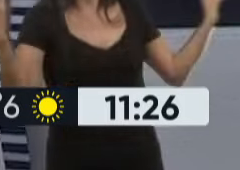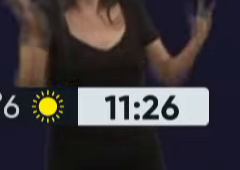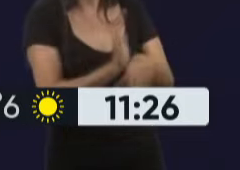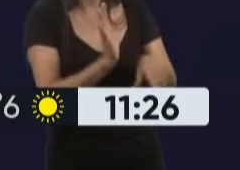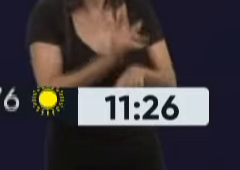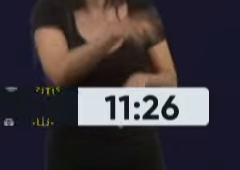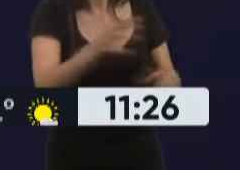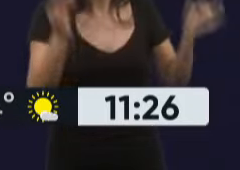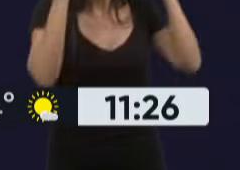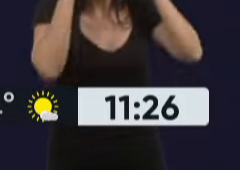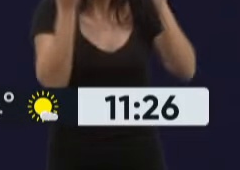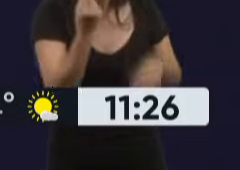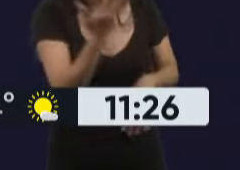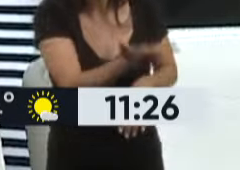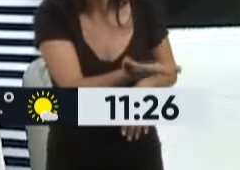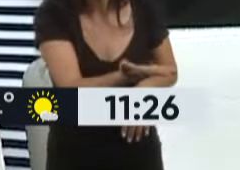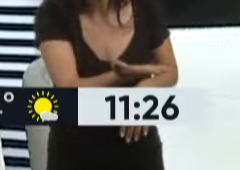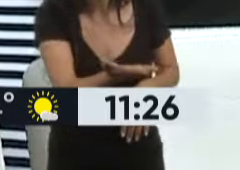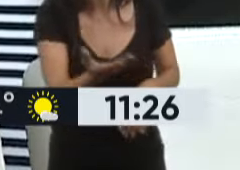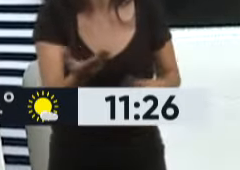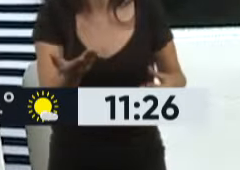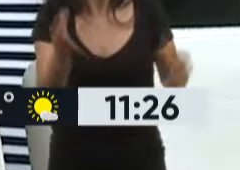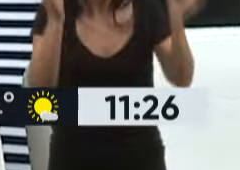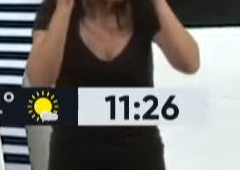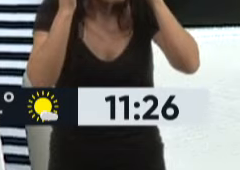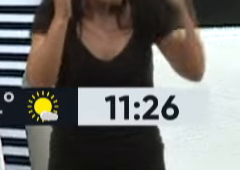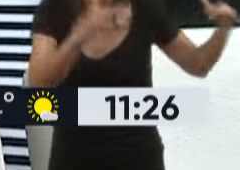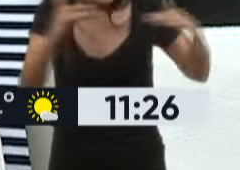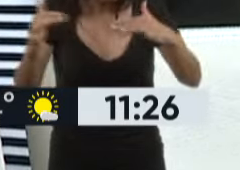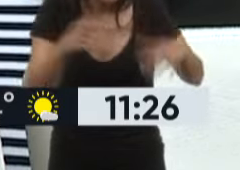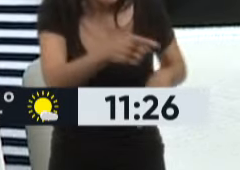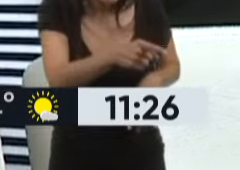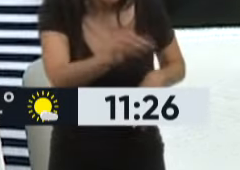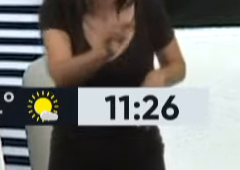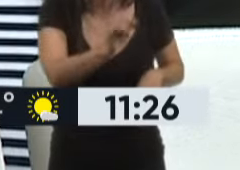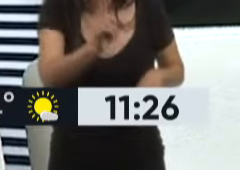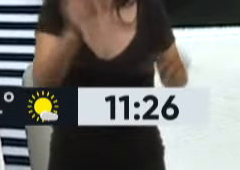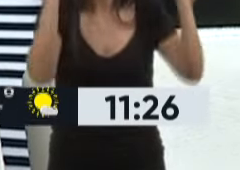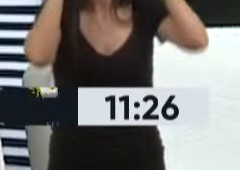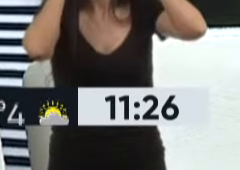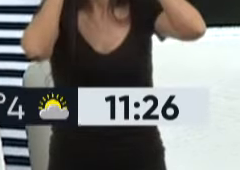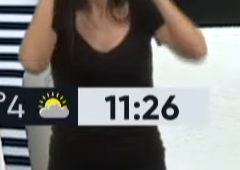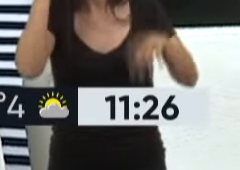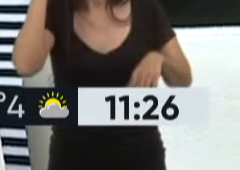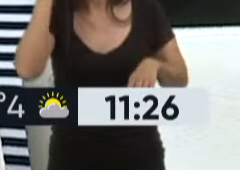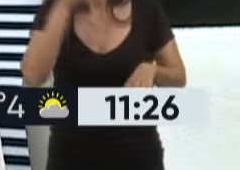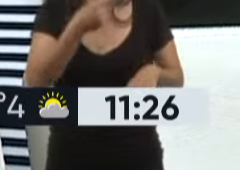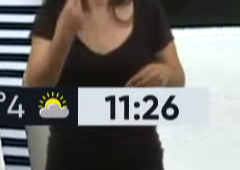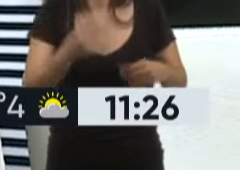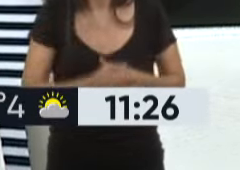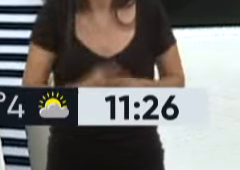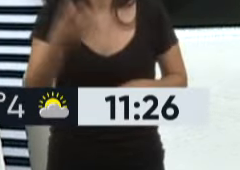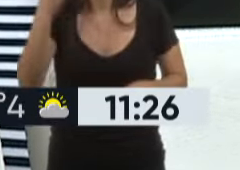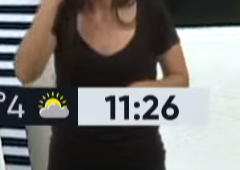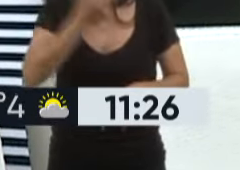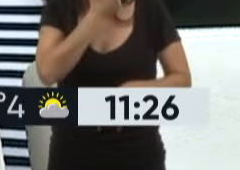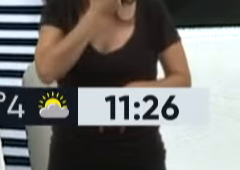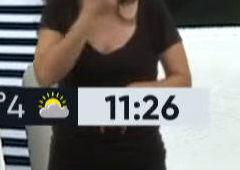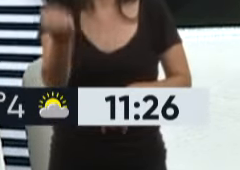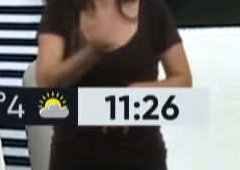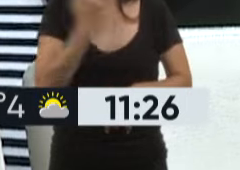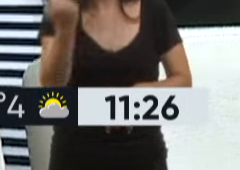qué hacés con auriculares Pero porque estoy e no estoy escuchando un un audio